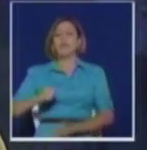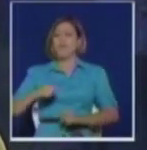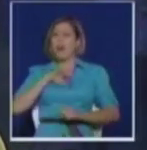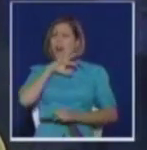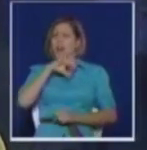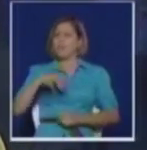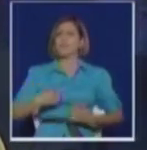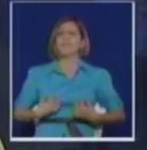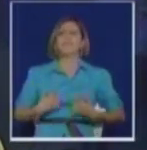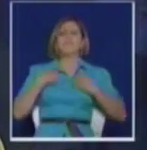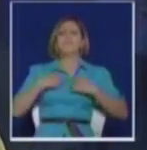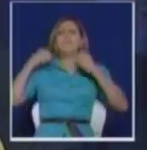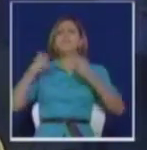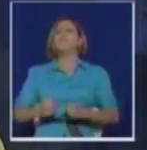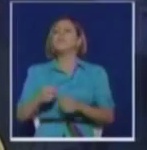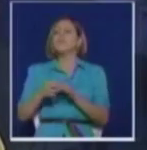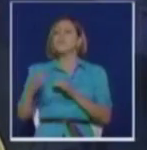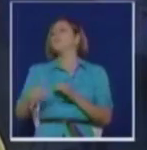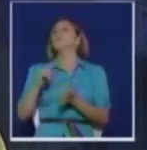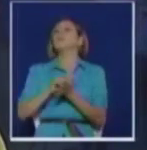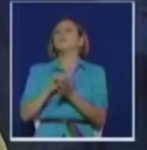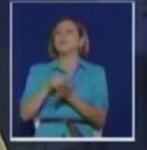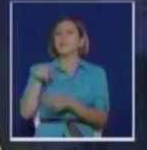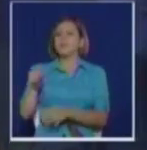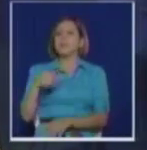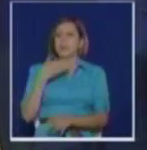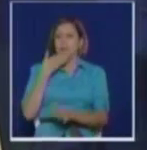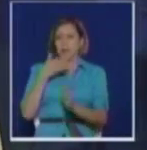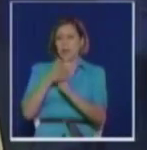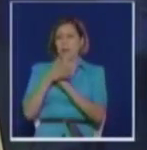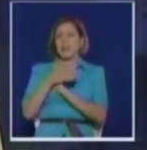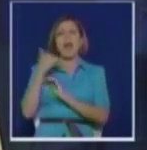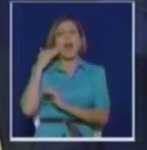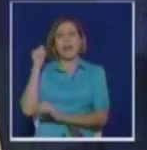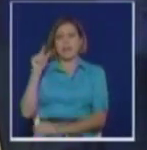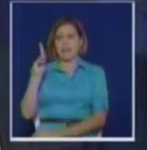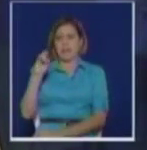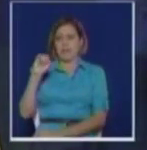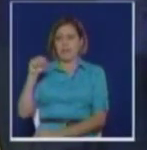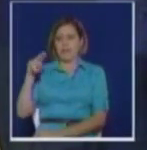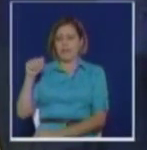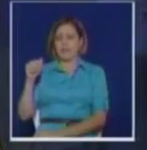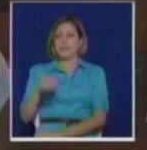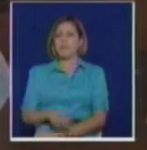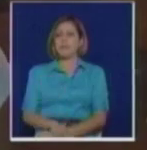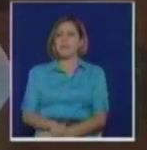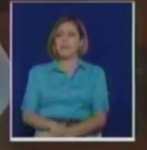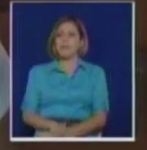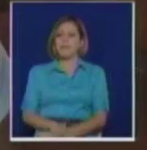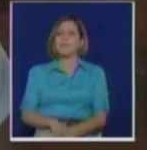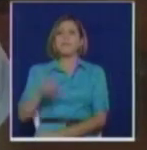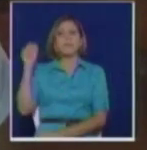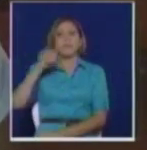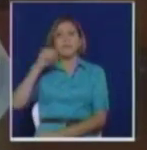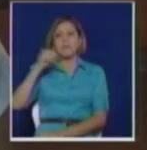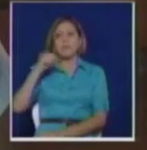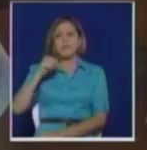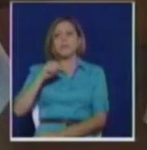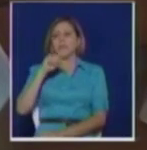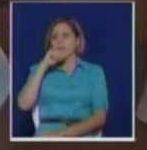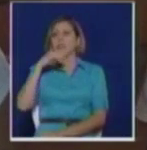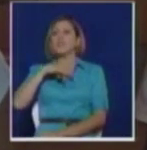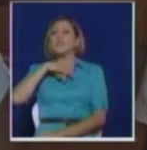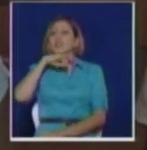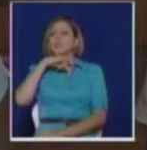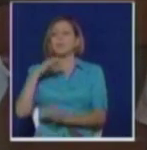movimiento telúrico que se sintió en esta zona del país. Allí se encuentra Diana Villegas con la información. Así es, yo me encuentro desde